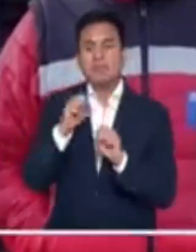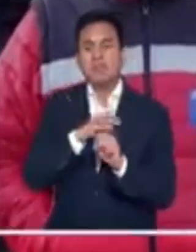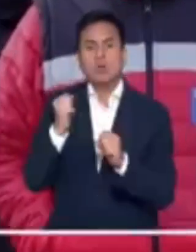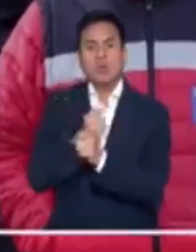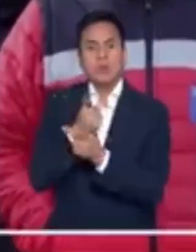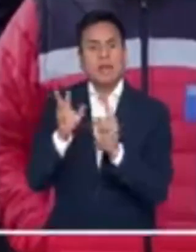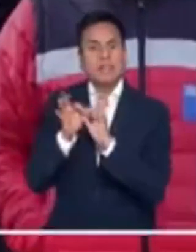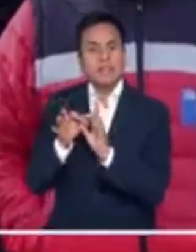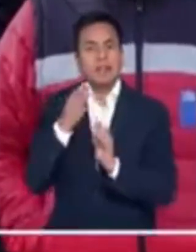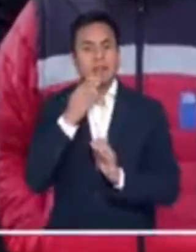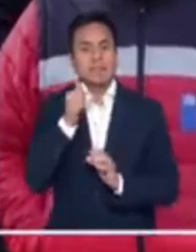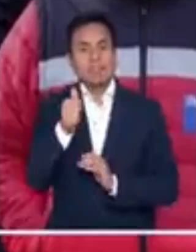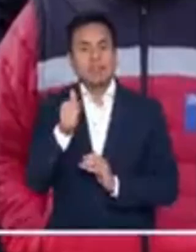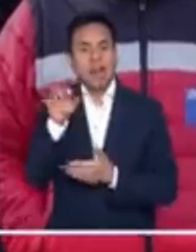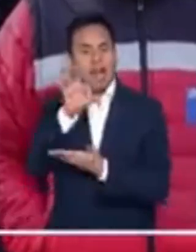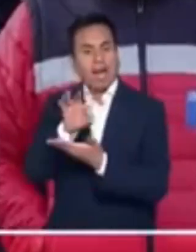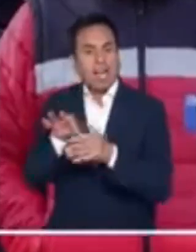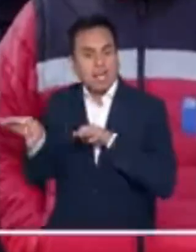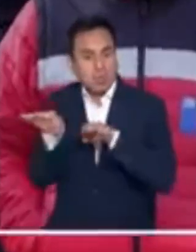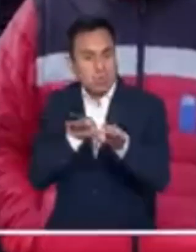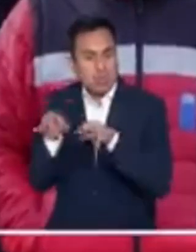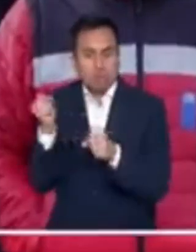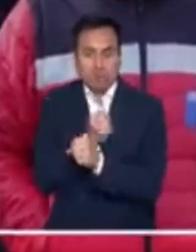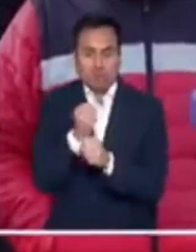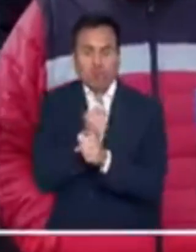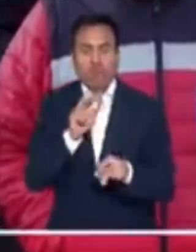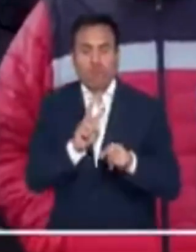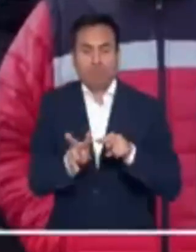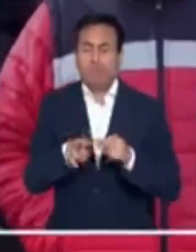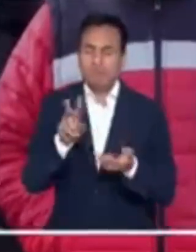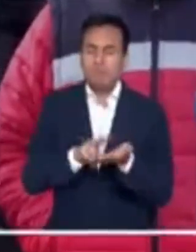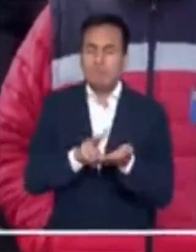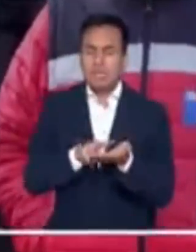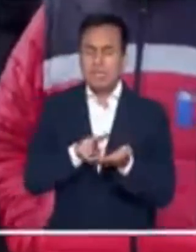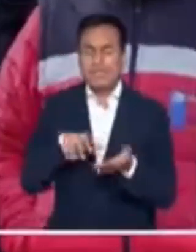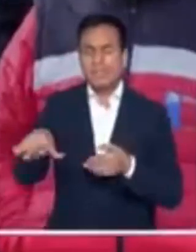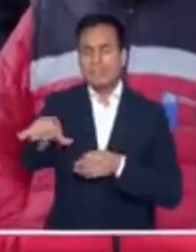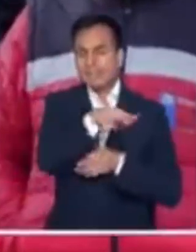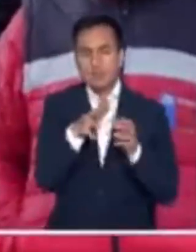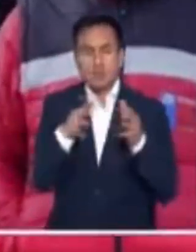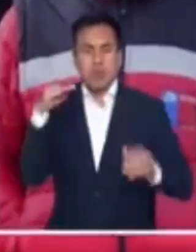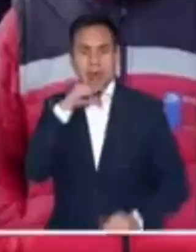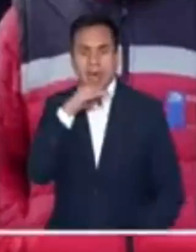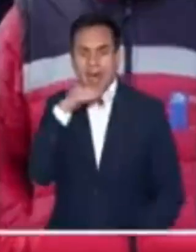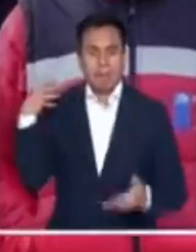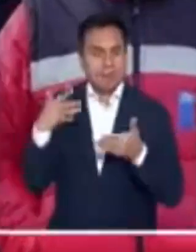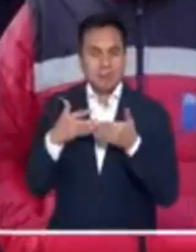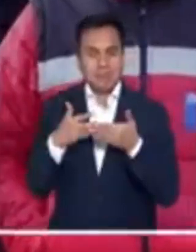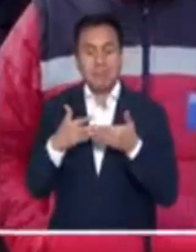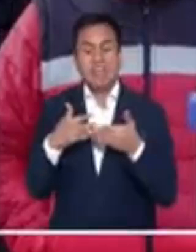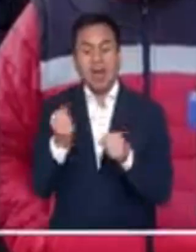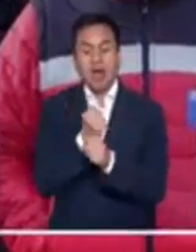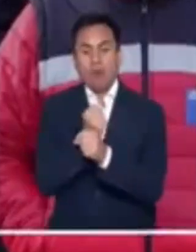Públicas y en particular a la Dirección de Arquitectura por el trabajo que se ha realizado de verdad, muy pero muy rápido, para que esta